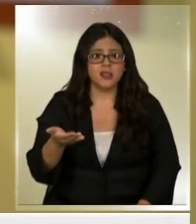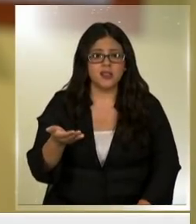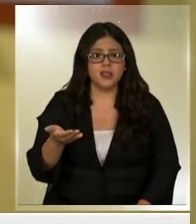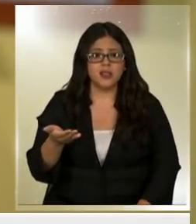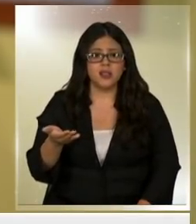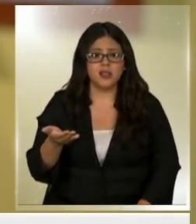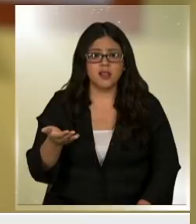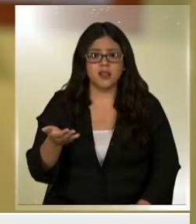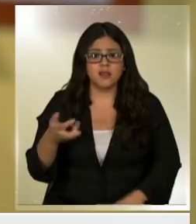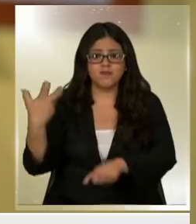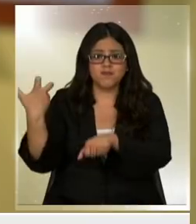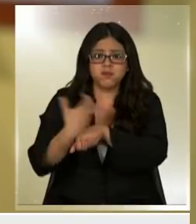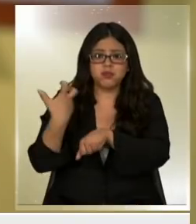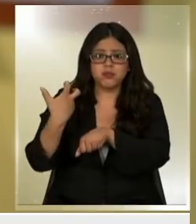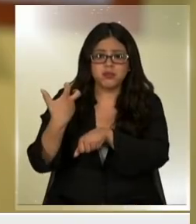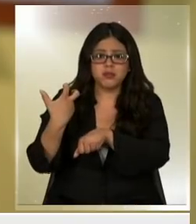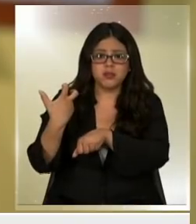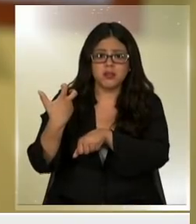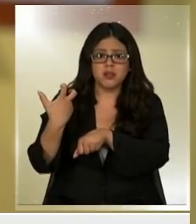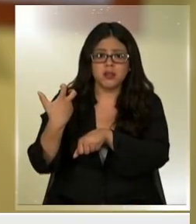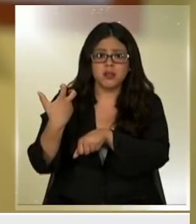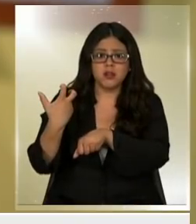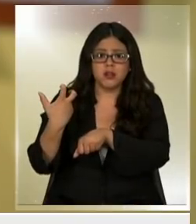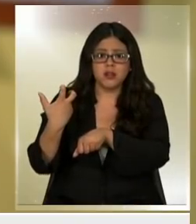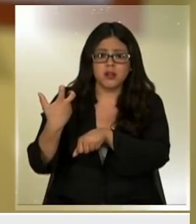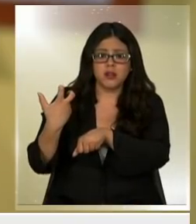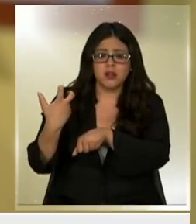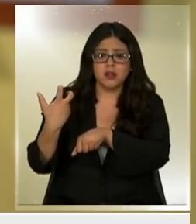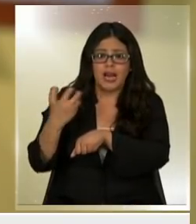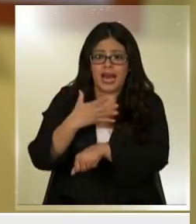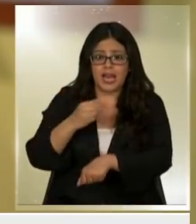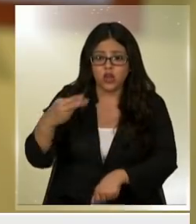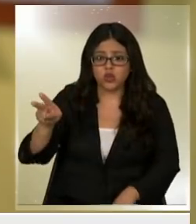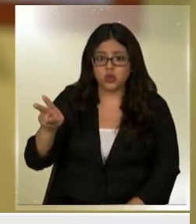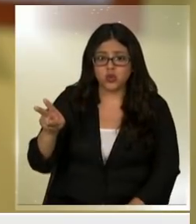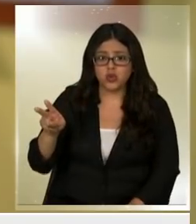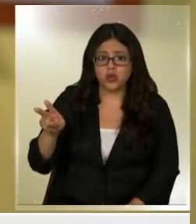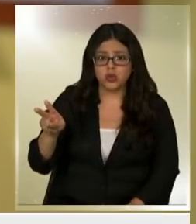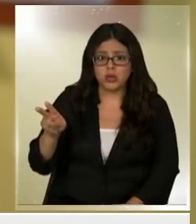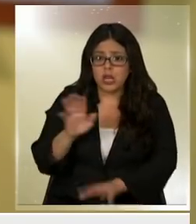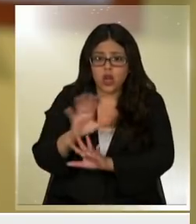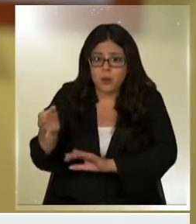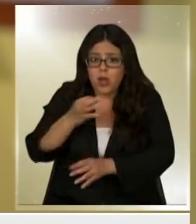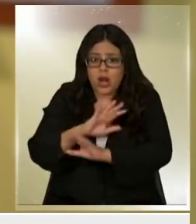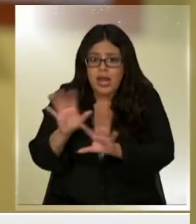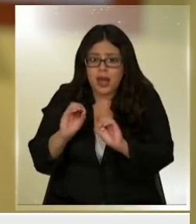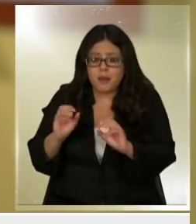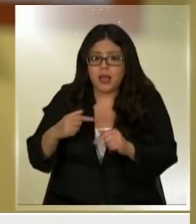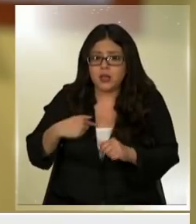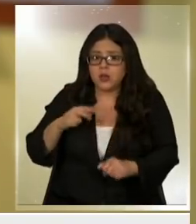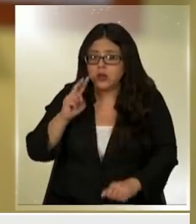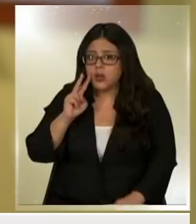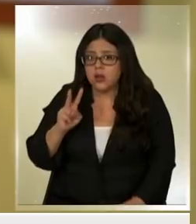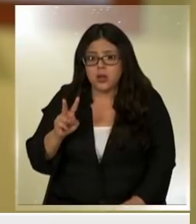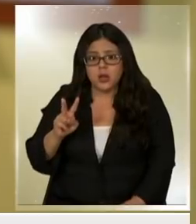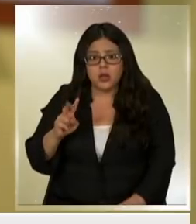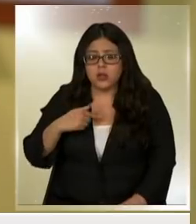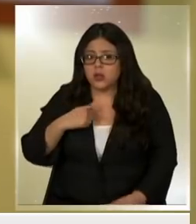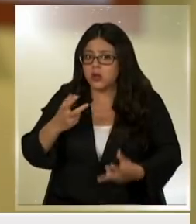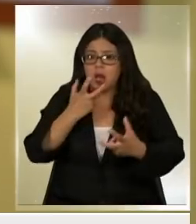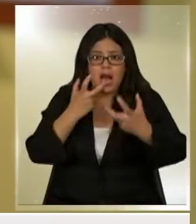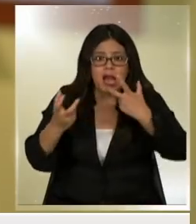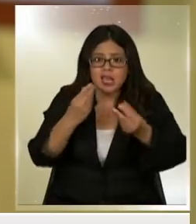nos asaltaron a Ignacio y después no me decía nada más. Y yo ahí me puse a